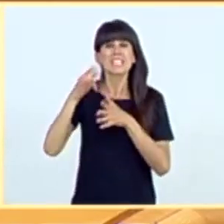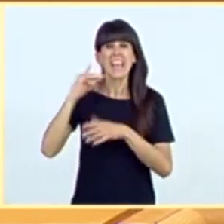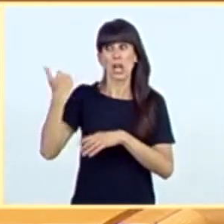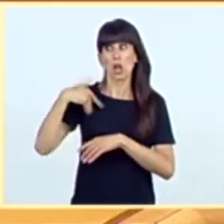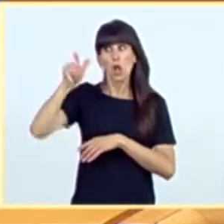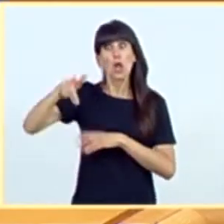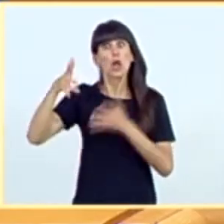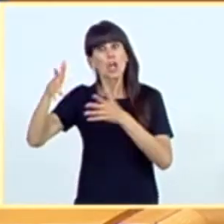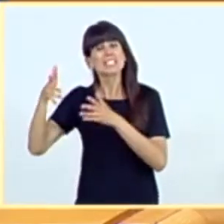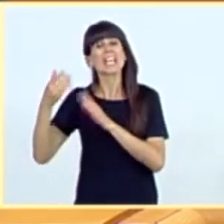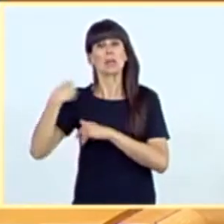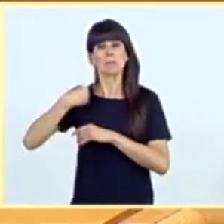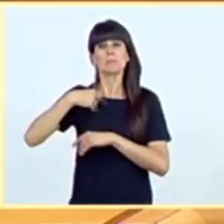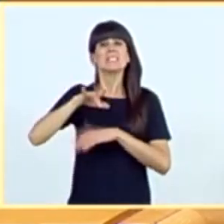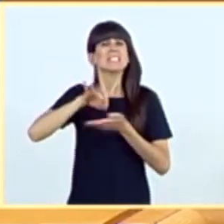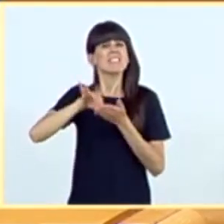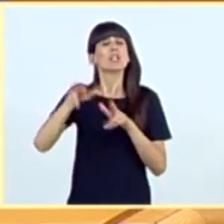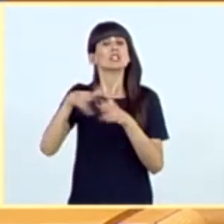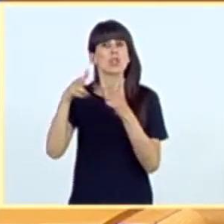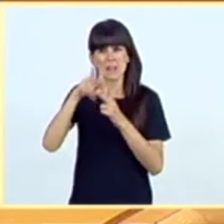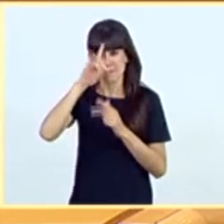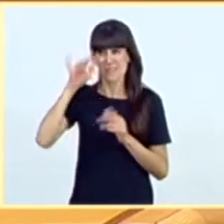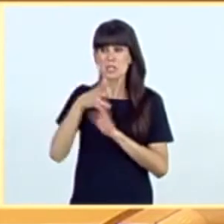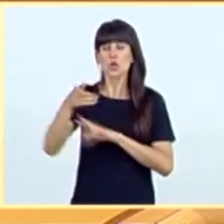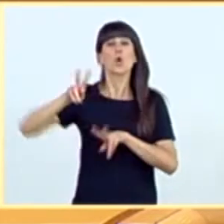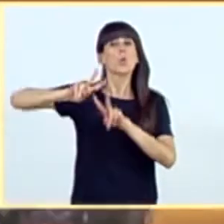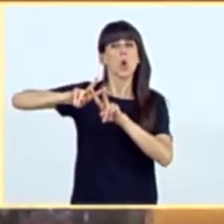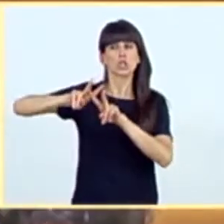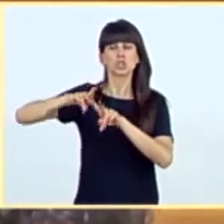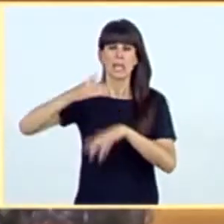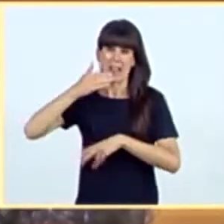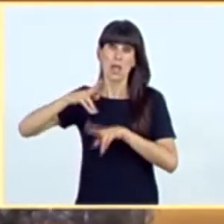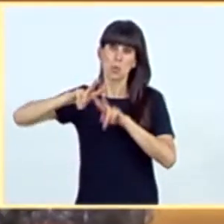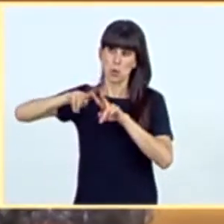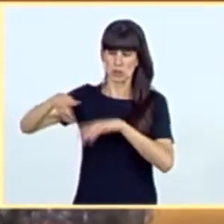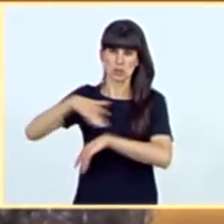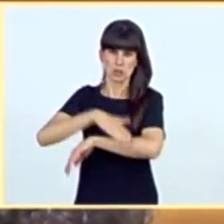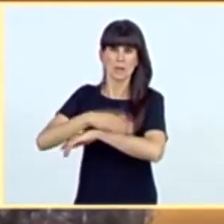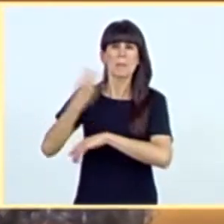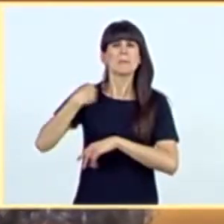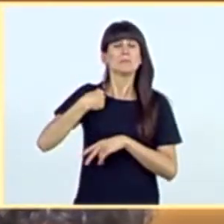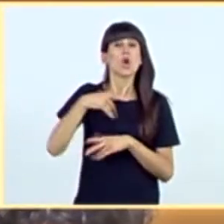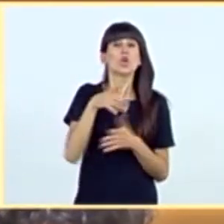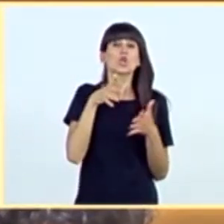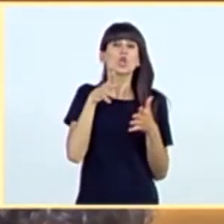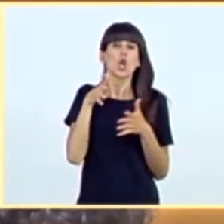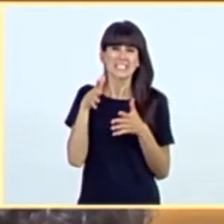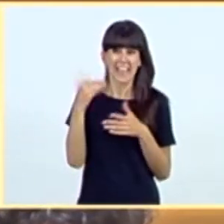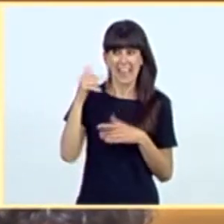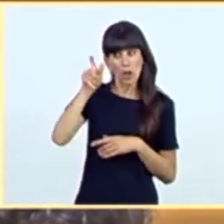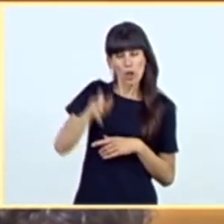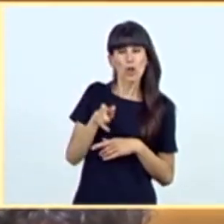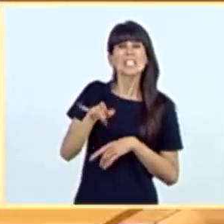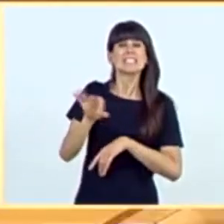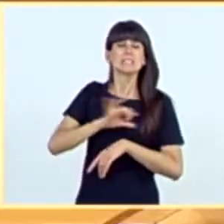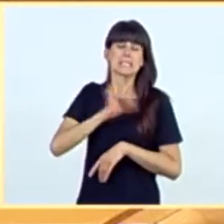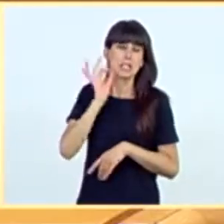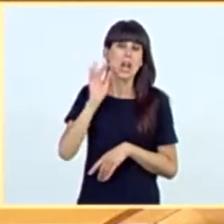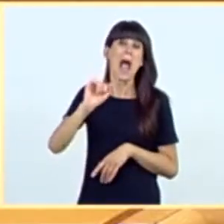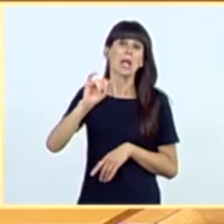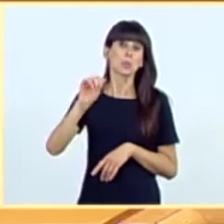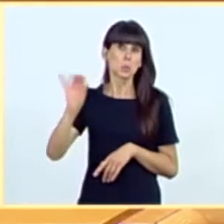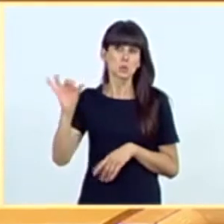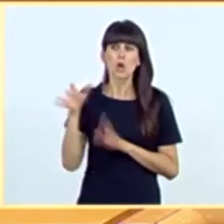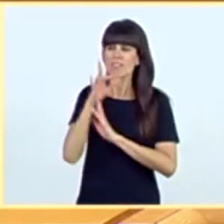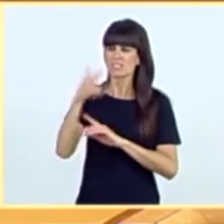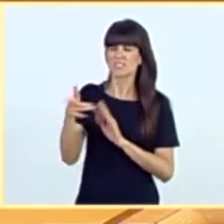que gobierna gracias al apoyo de Vox, estas prácticas? El consejero de la señora Ayuso, como eventualmente ilegales